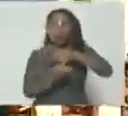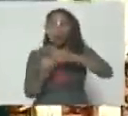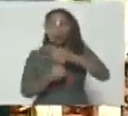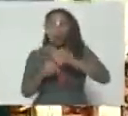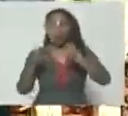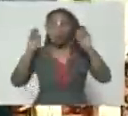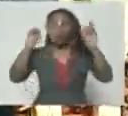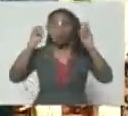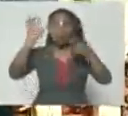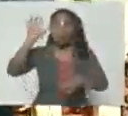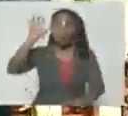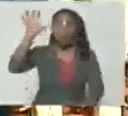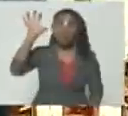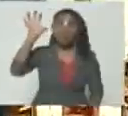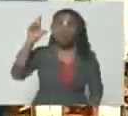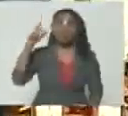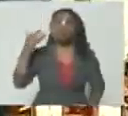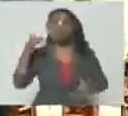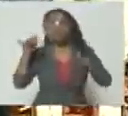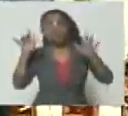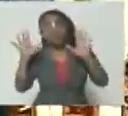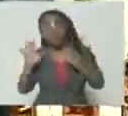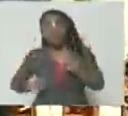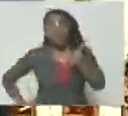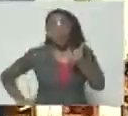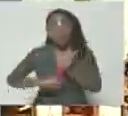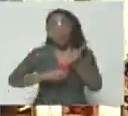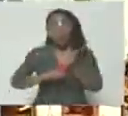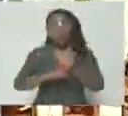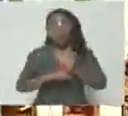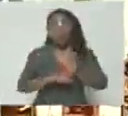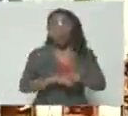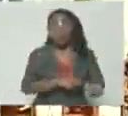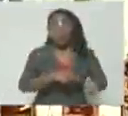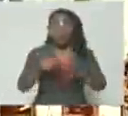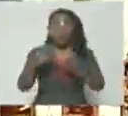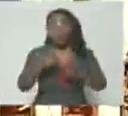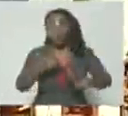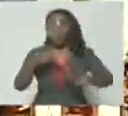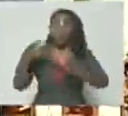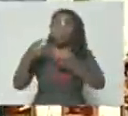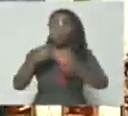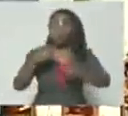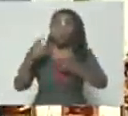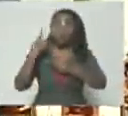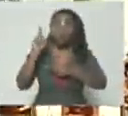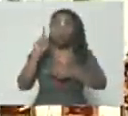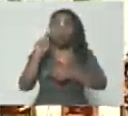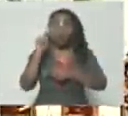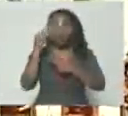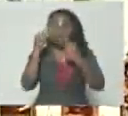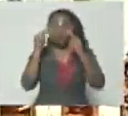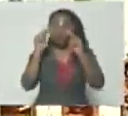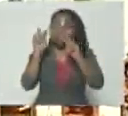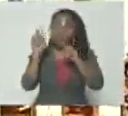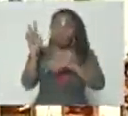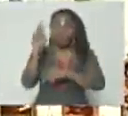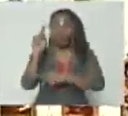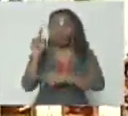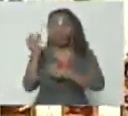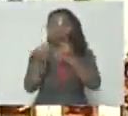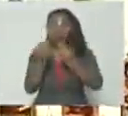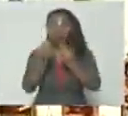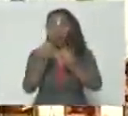País, que por supuesto está apoyando las exportaciones desde su punto de vista, así como lo hace